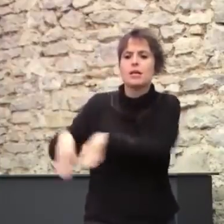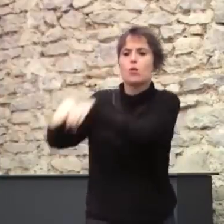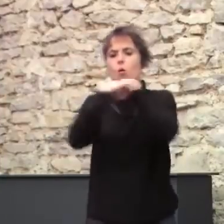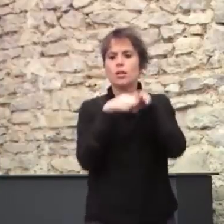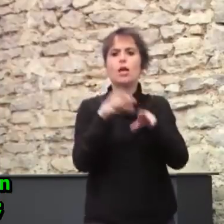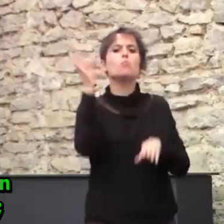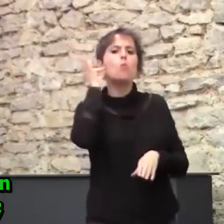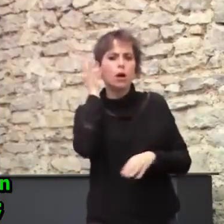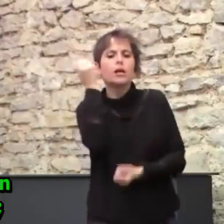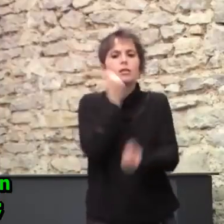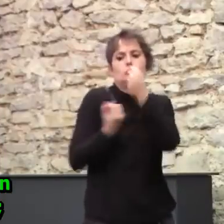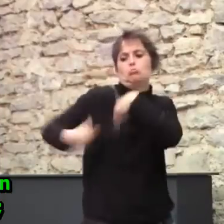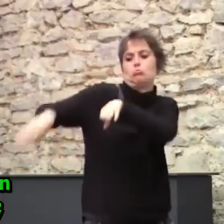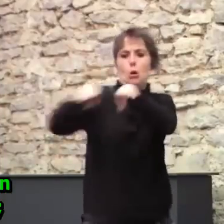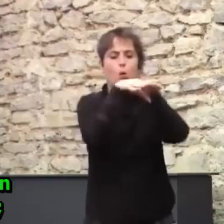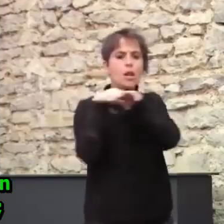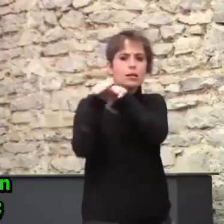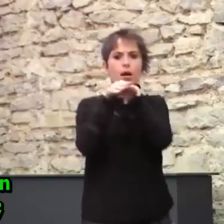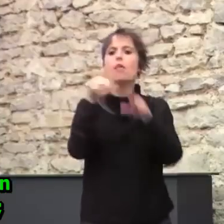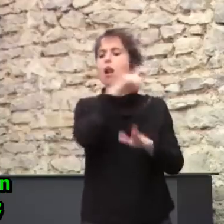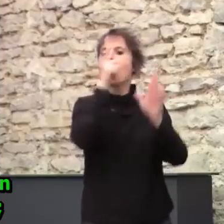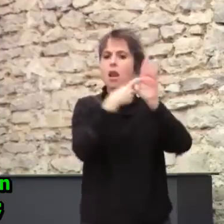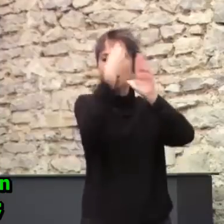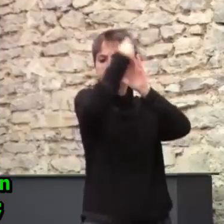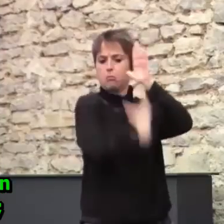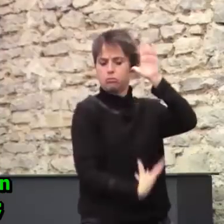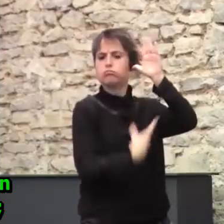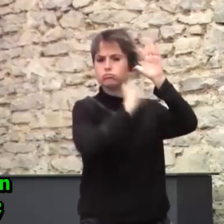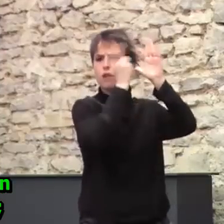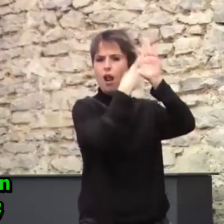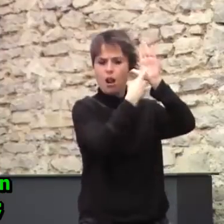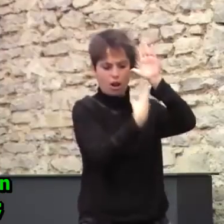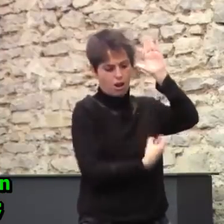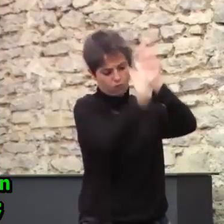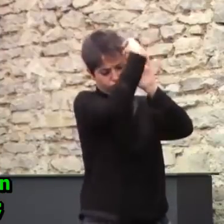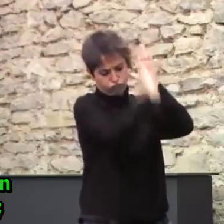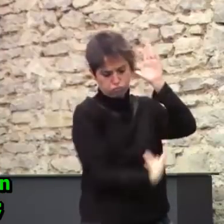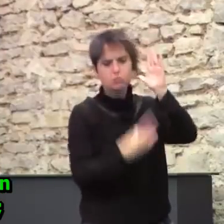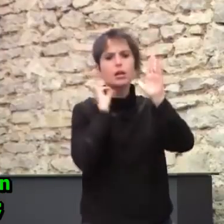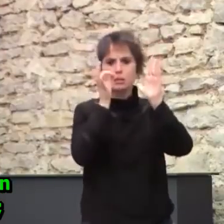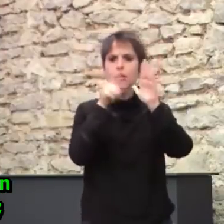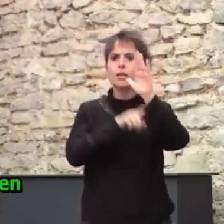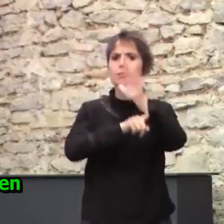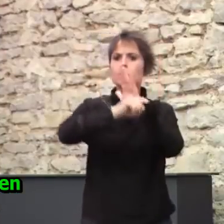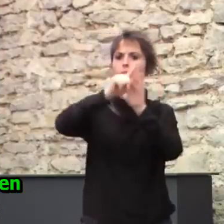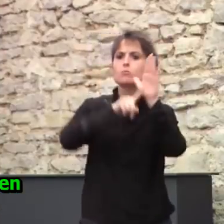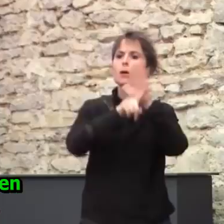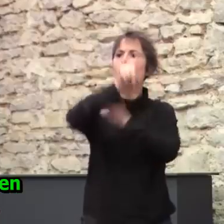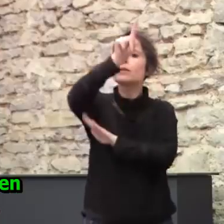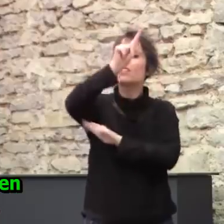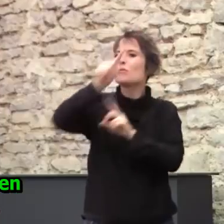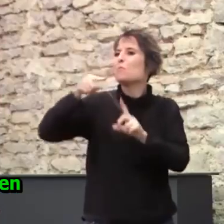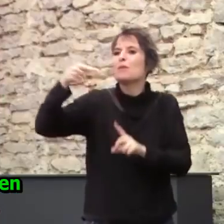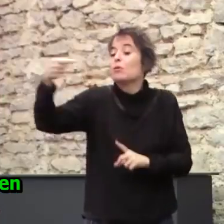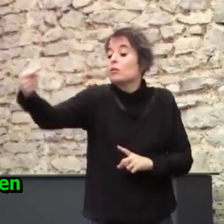económica de las mujeres. Es decir, en eso, bueno, pues tenemos legislación que va poquito a poco avanzando, pero